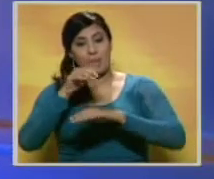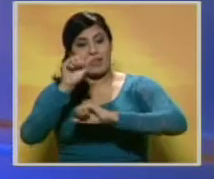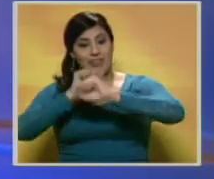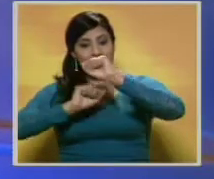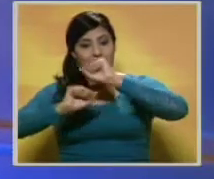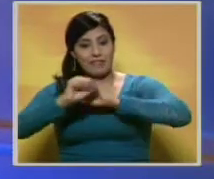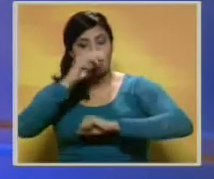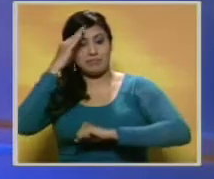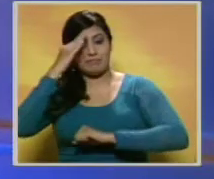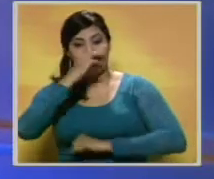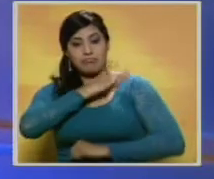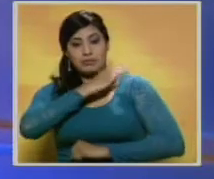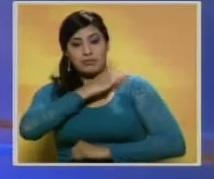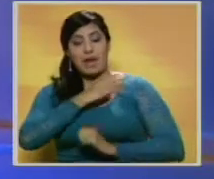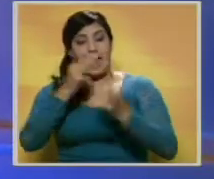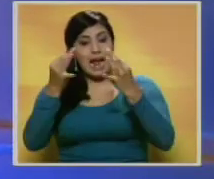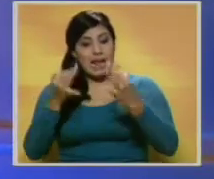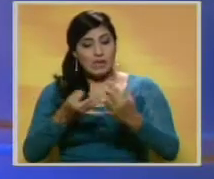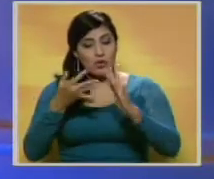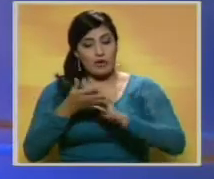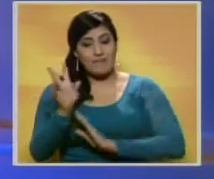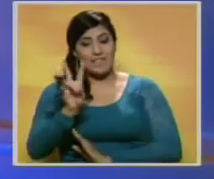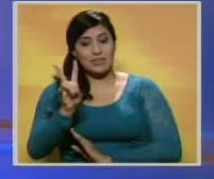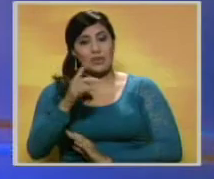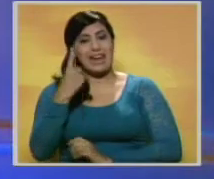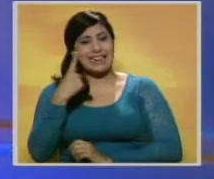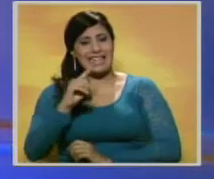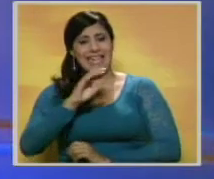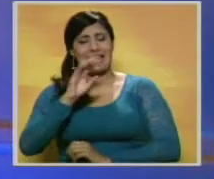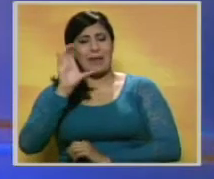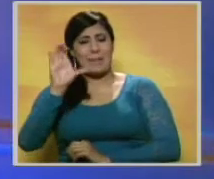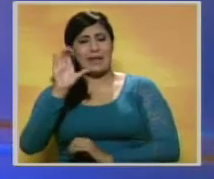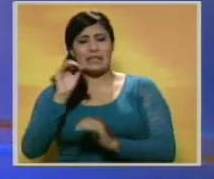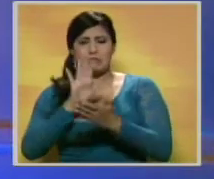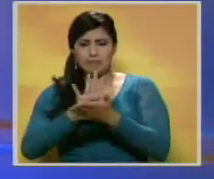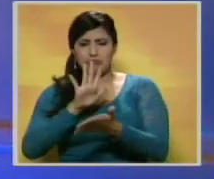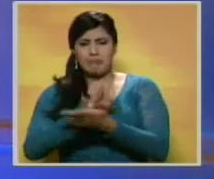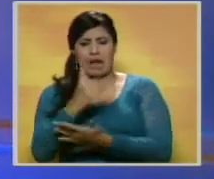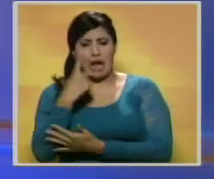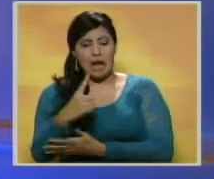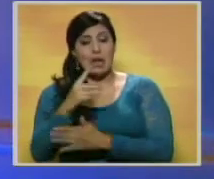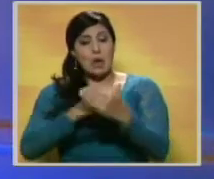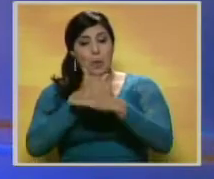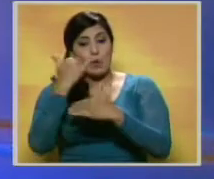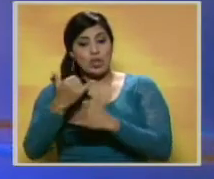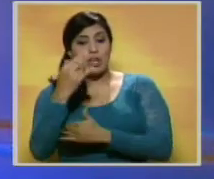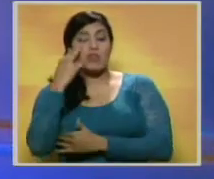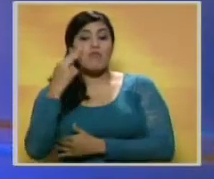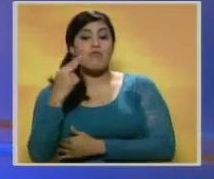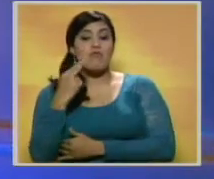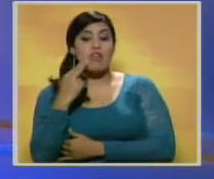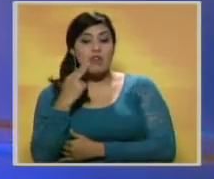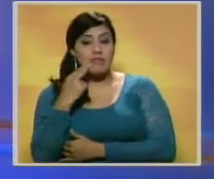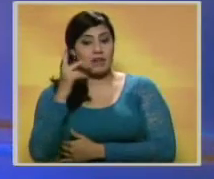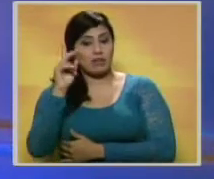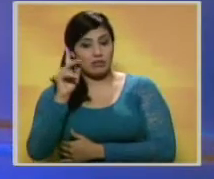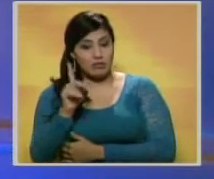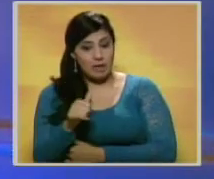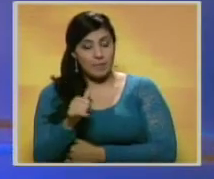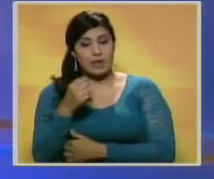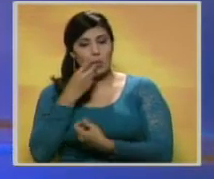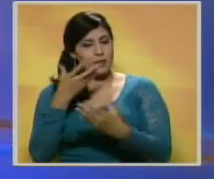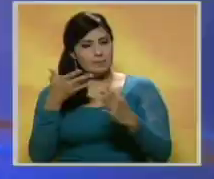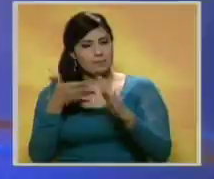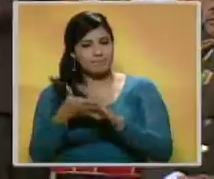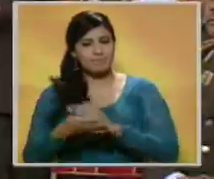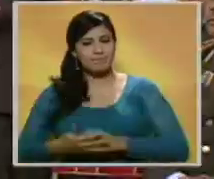jefe Vladimir Padrino López, aseguró que Venezuela se declara un país pacifista, al igual que el proyecto bolivariano. Rafael Aníbal Camacho nos tiene